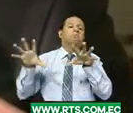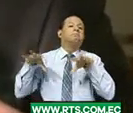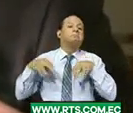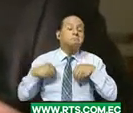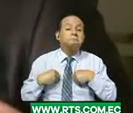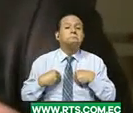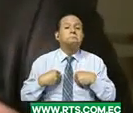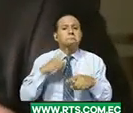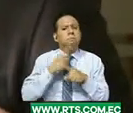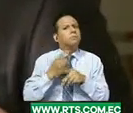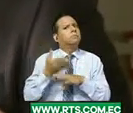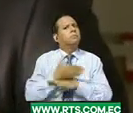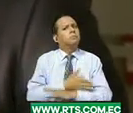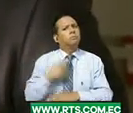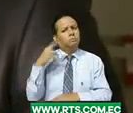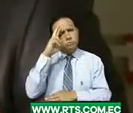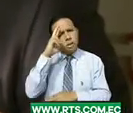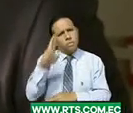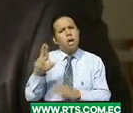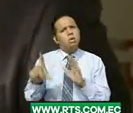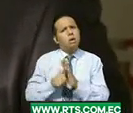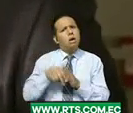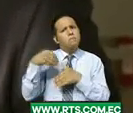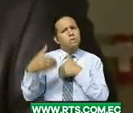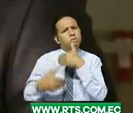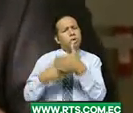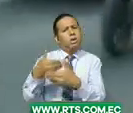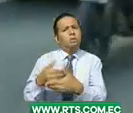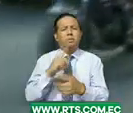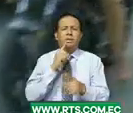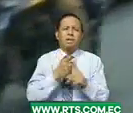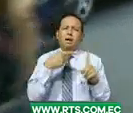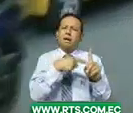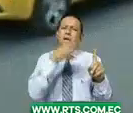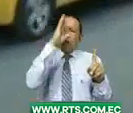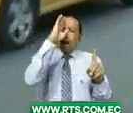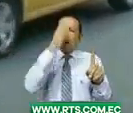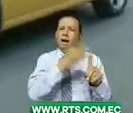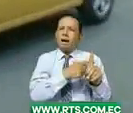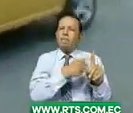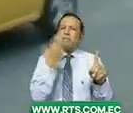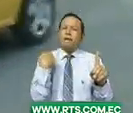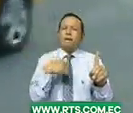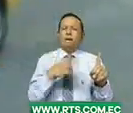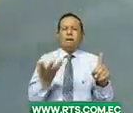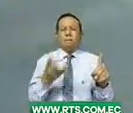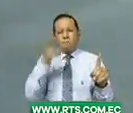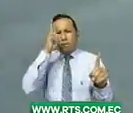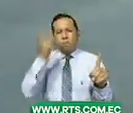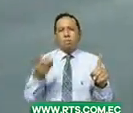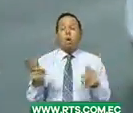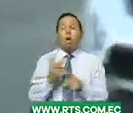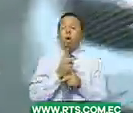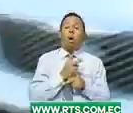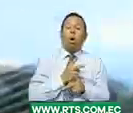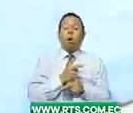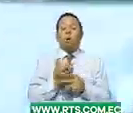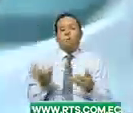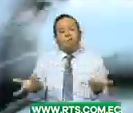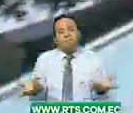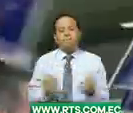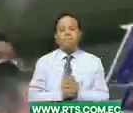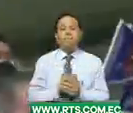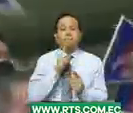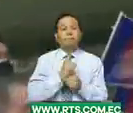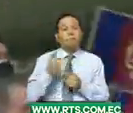todo el debido proceso, ya que estas medidas nacieron de manera ilegal. Pero desde las 4 de la tarde que empezó la audiencia y por varias